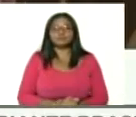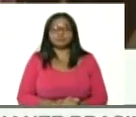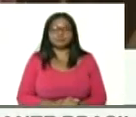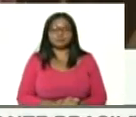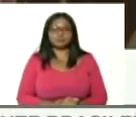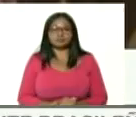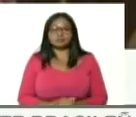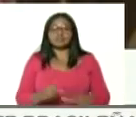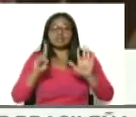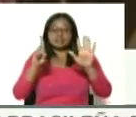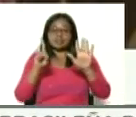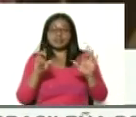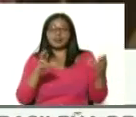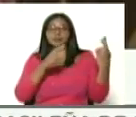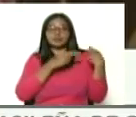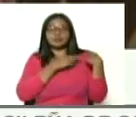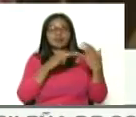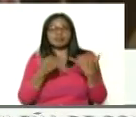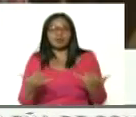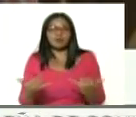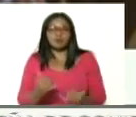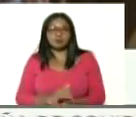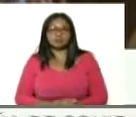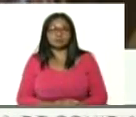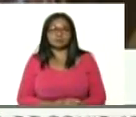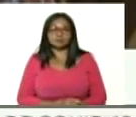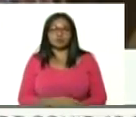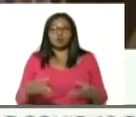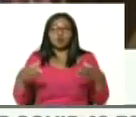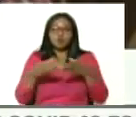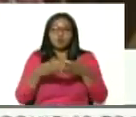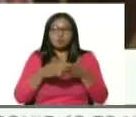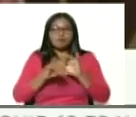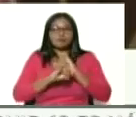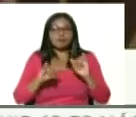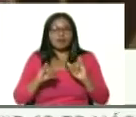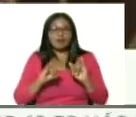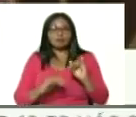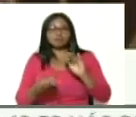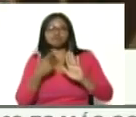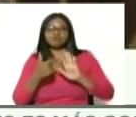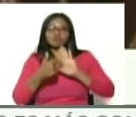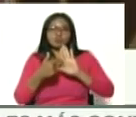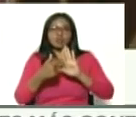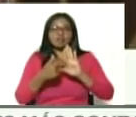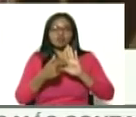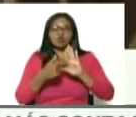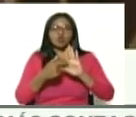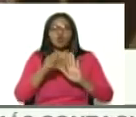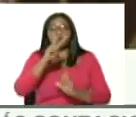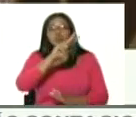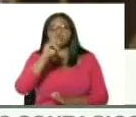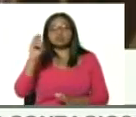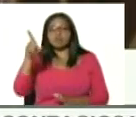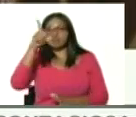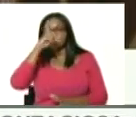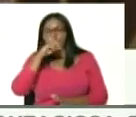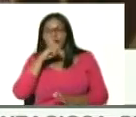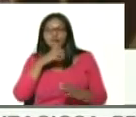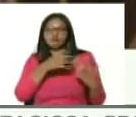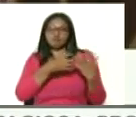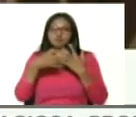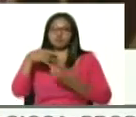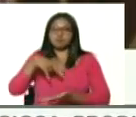que son el comité que va a desarrollar toda la celebración del bicentenario, ahí hemos dado una discusión muy